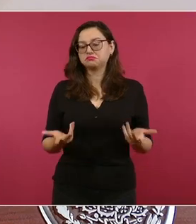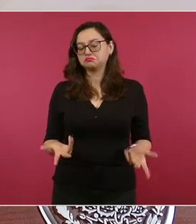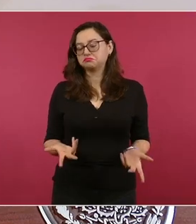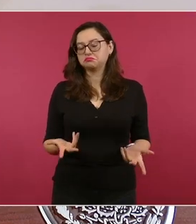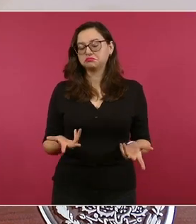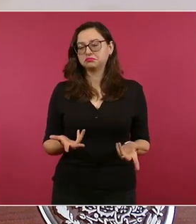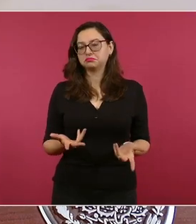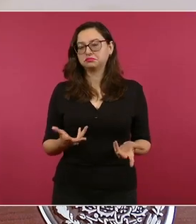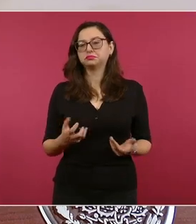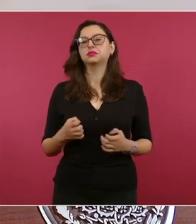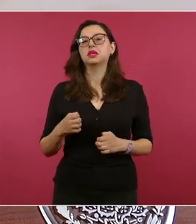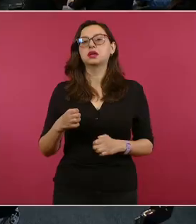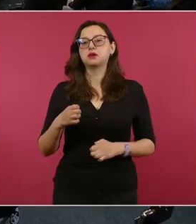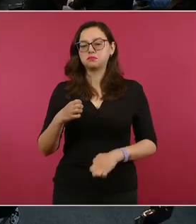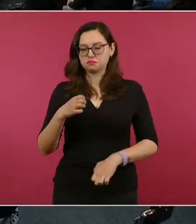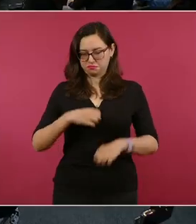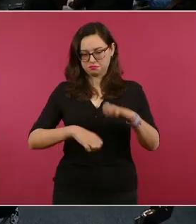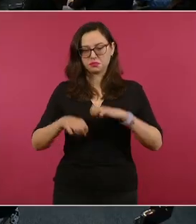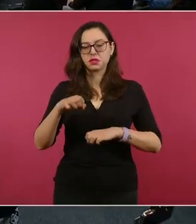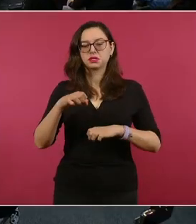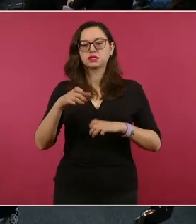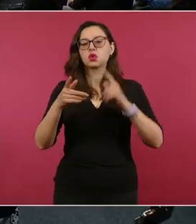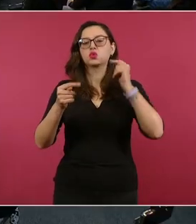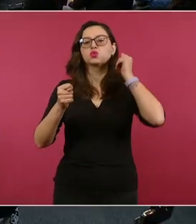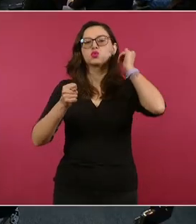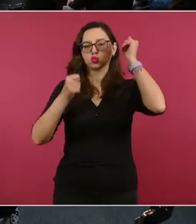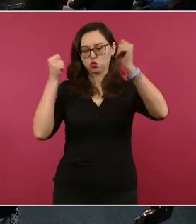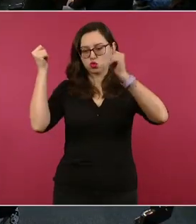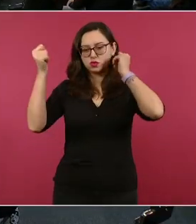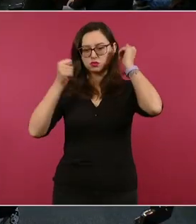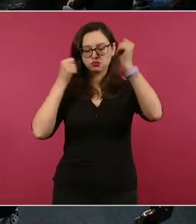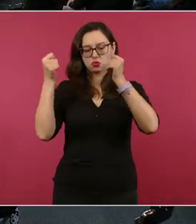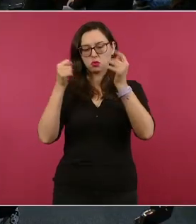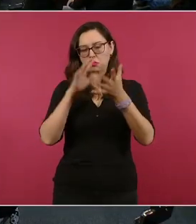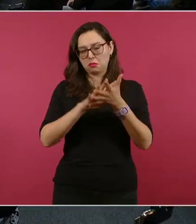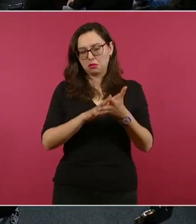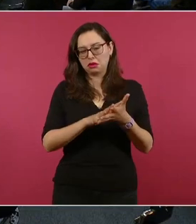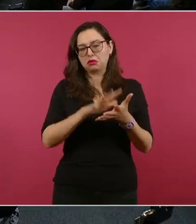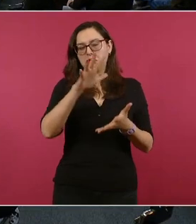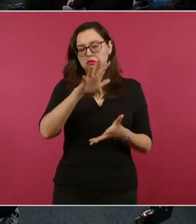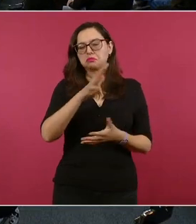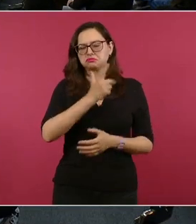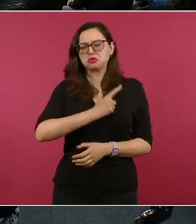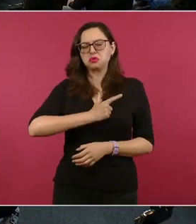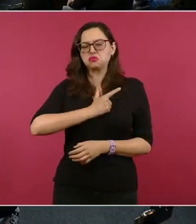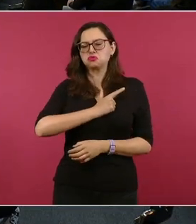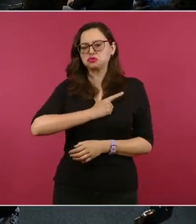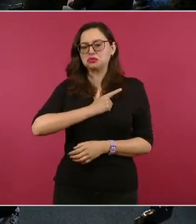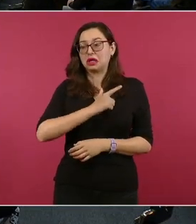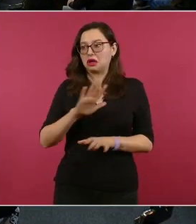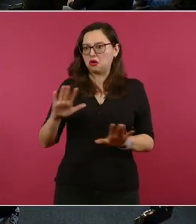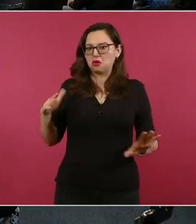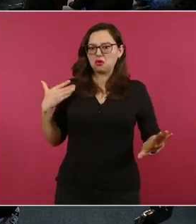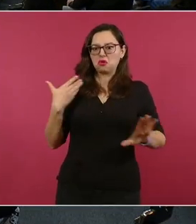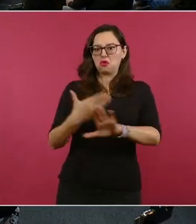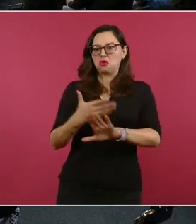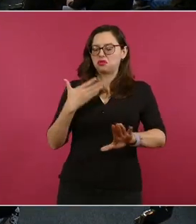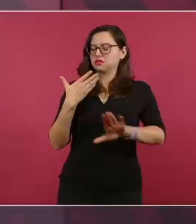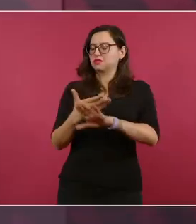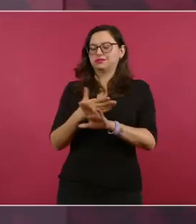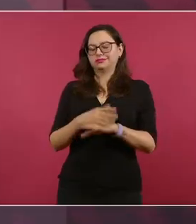empresarios del turismo en Mazatlán no están inconformes. Esto salió ahí